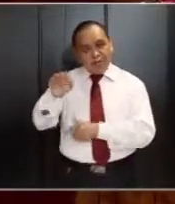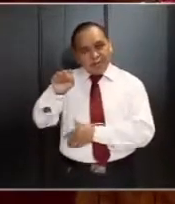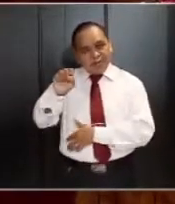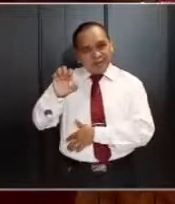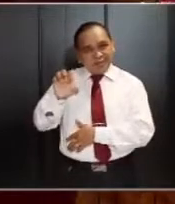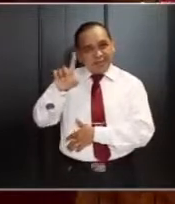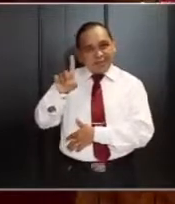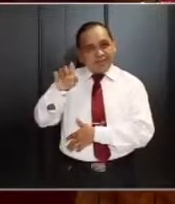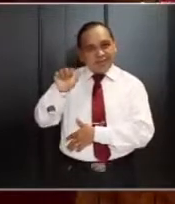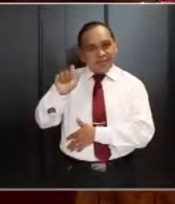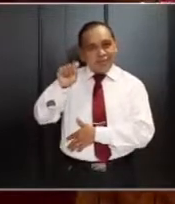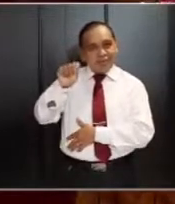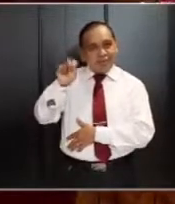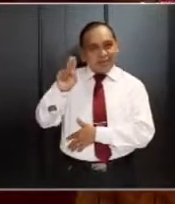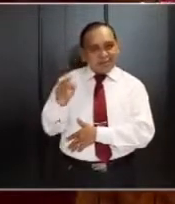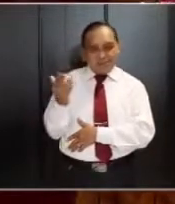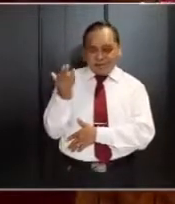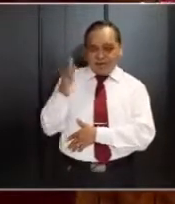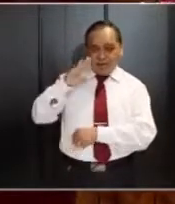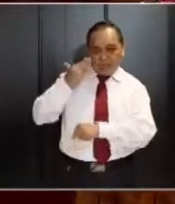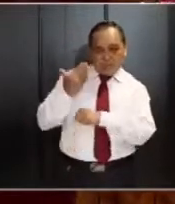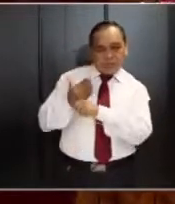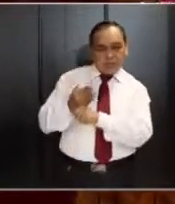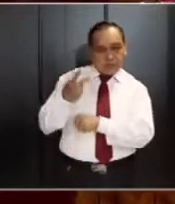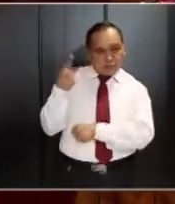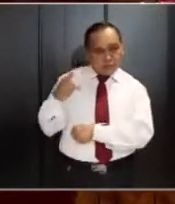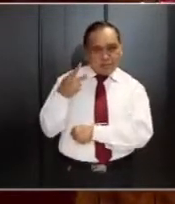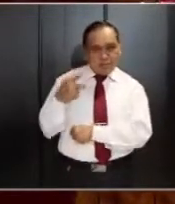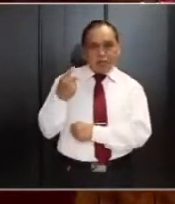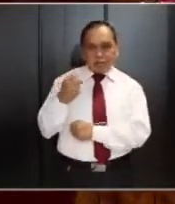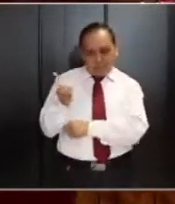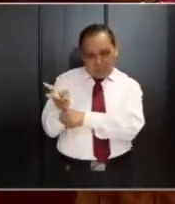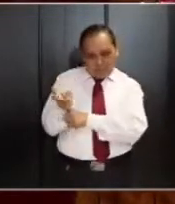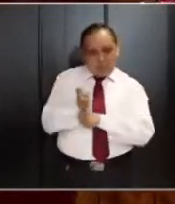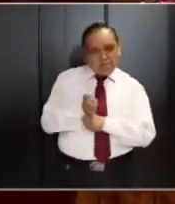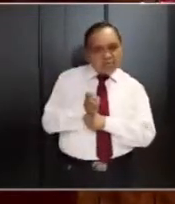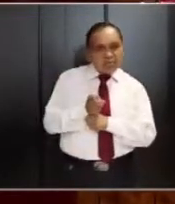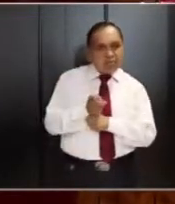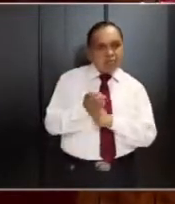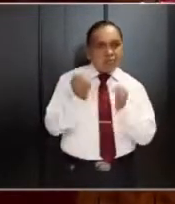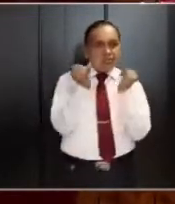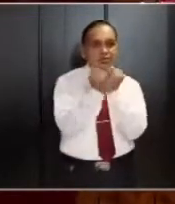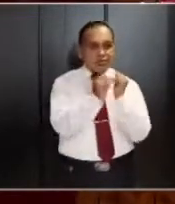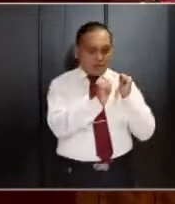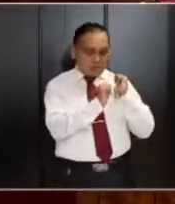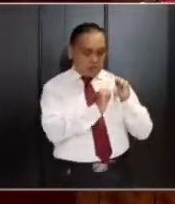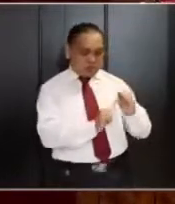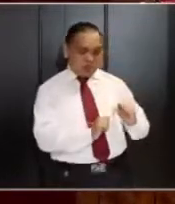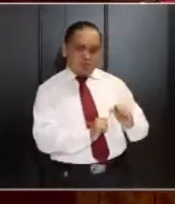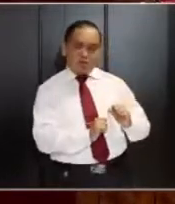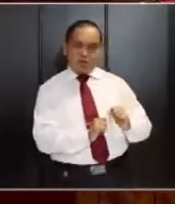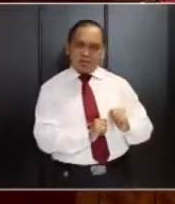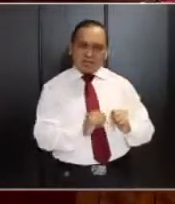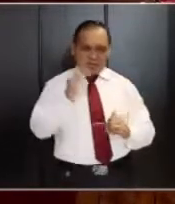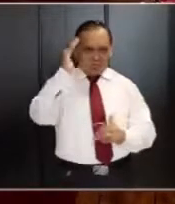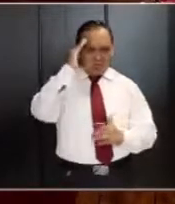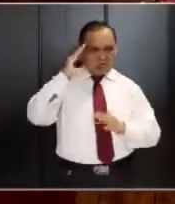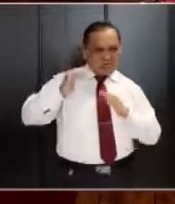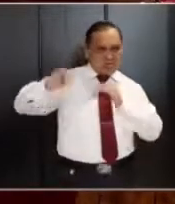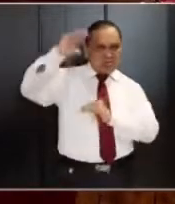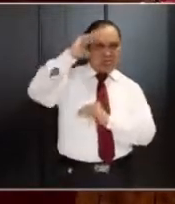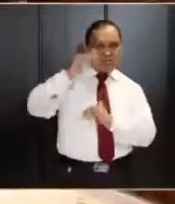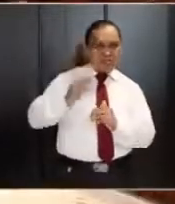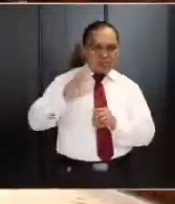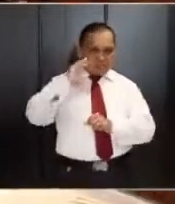haber invitado al delegado, no se diga a nosotros que también somos aquí una autoridad y los hubiésemos acompañado. Yo cuanto menos me